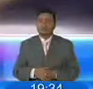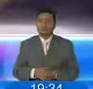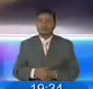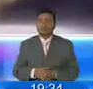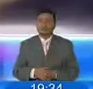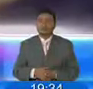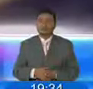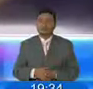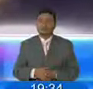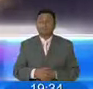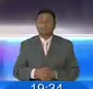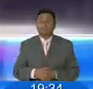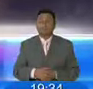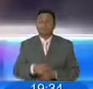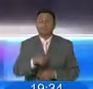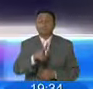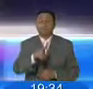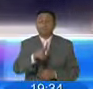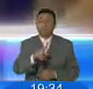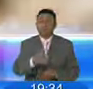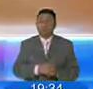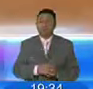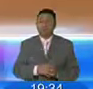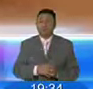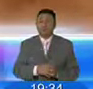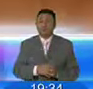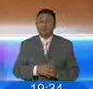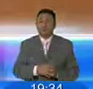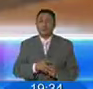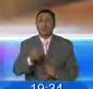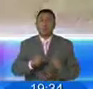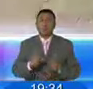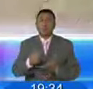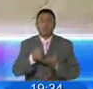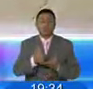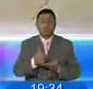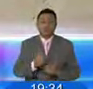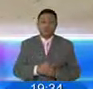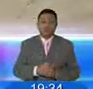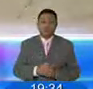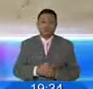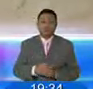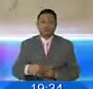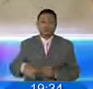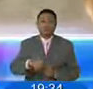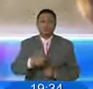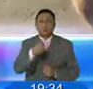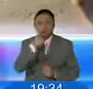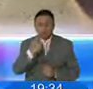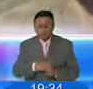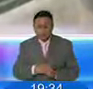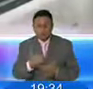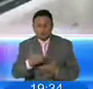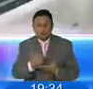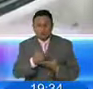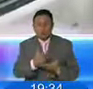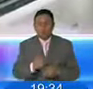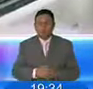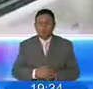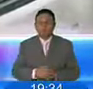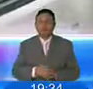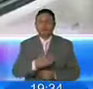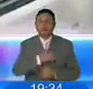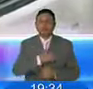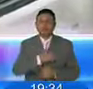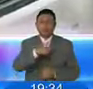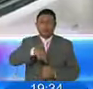Aunque existen momentos en que una luz de esperanza aparece al final, alguien se interesa y trata de ayudar. Yo trabajo